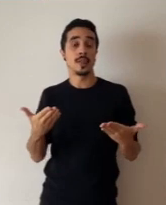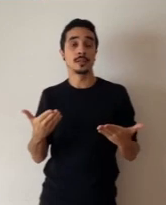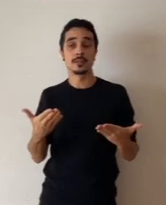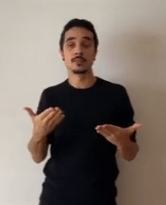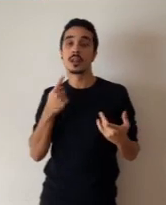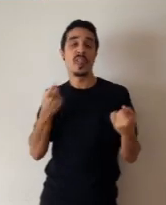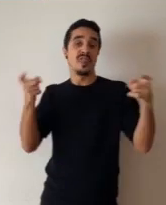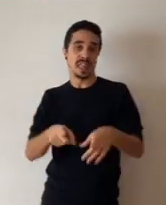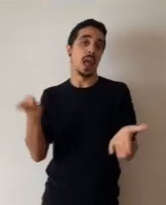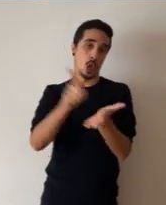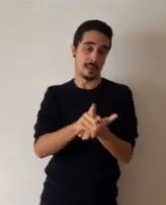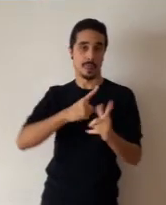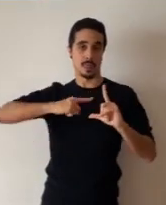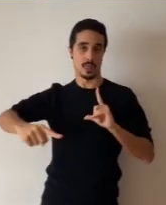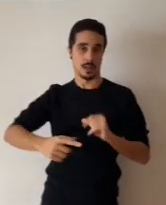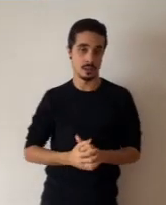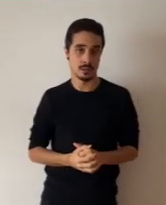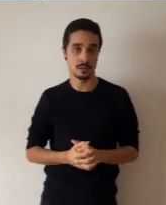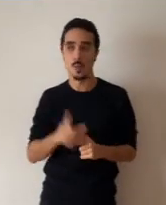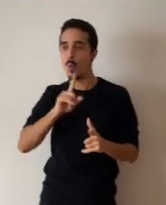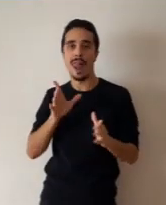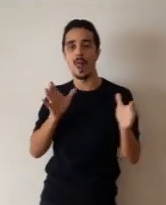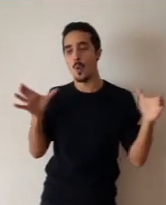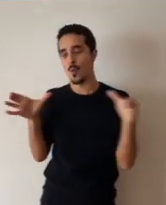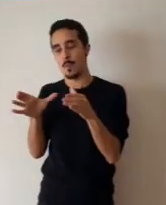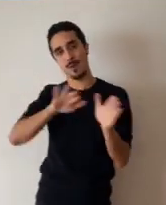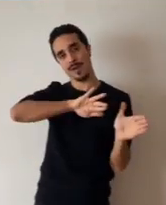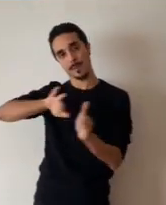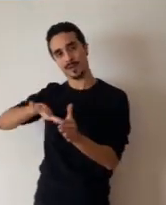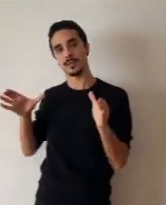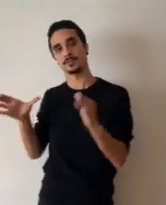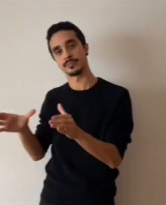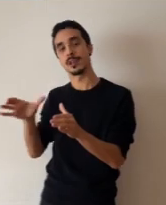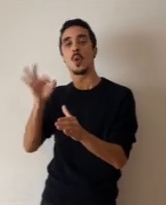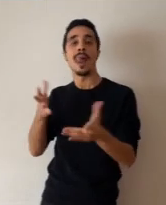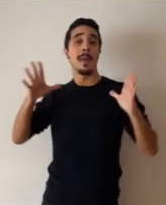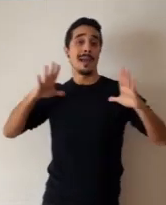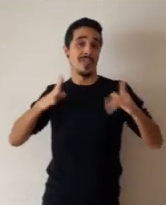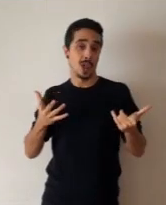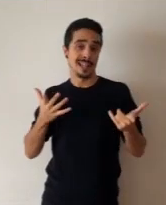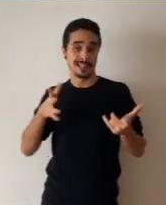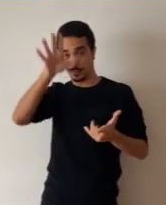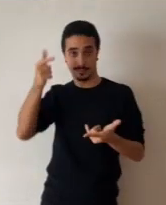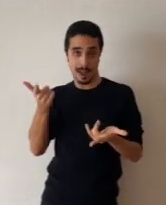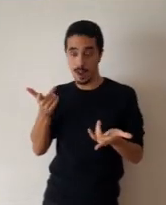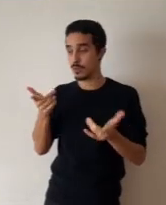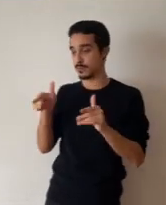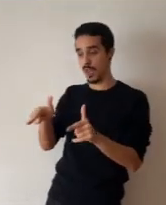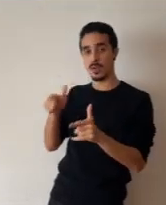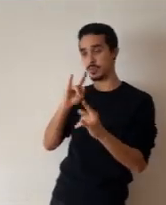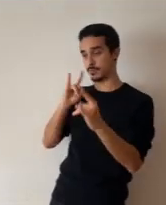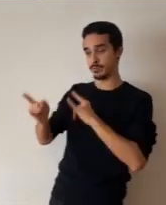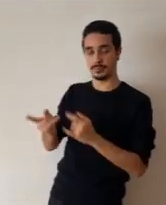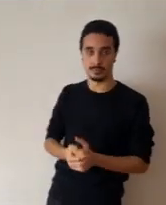están metiendo, pues como se están recitando, ¿no? Se están metiendo pues como en un paquete, como ocurre con las épocas de vacaciones de verano, y luego